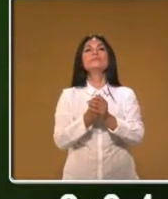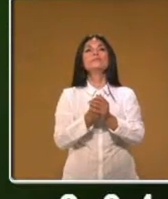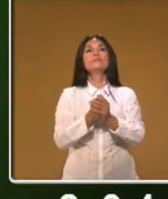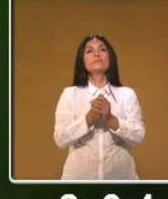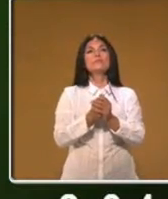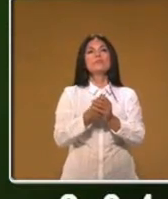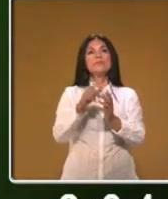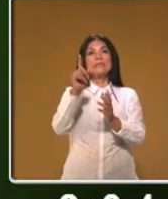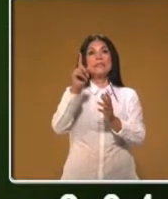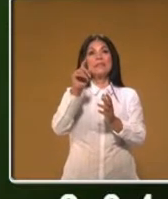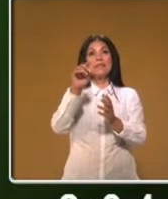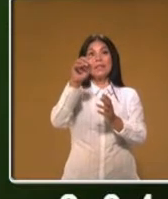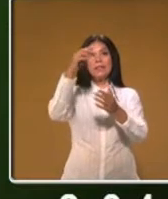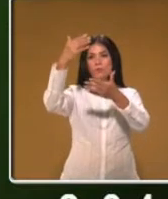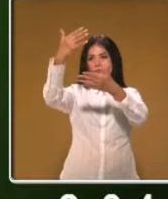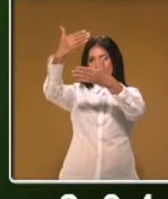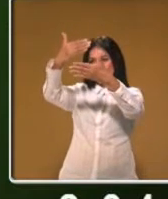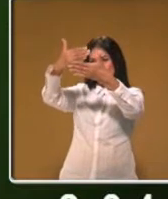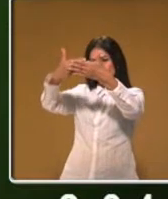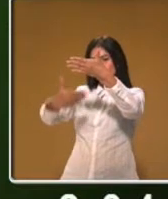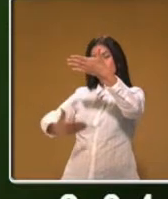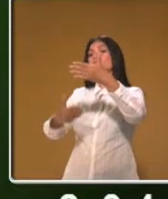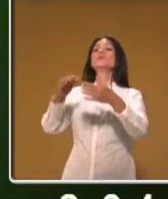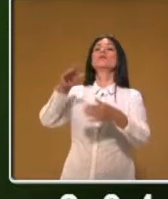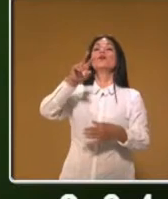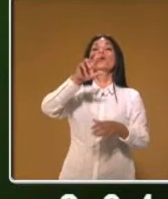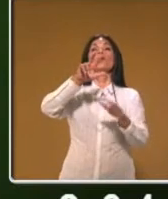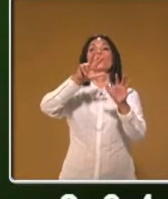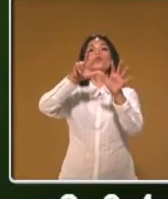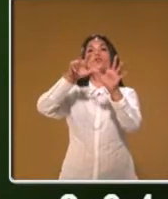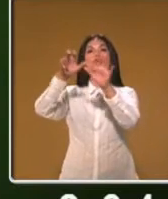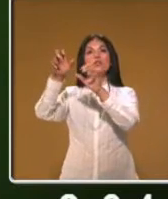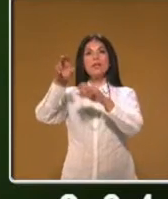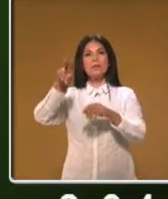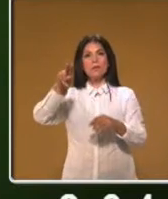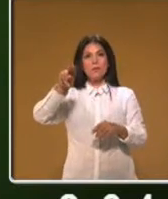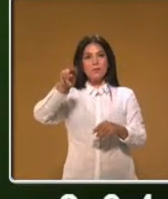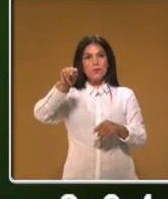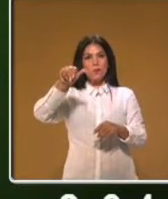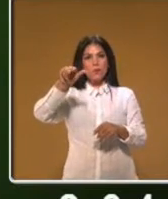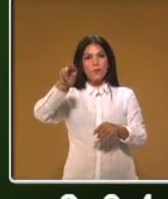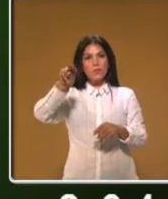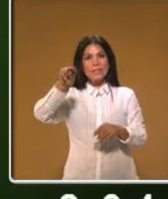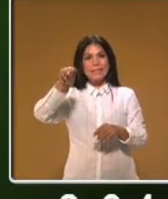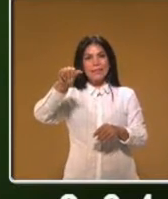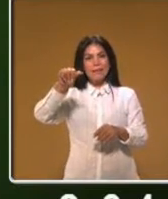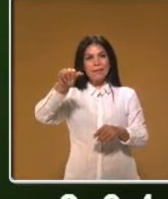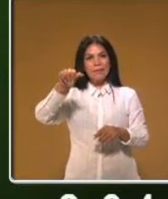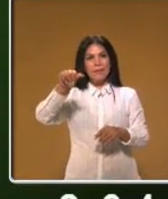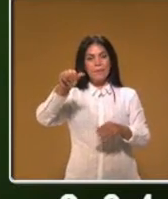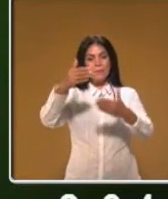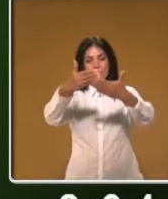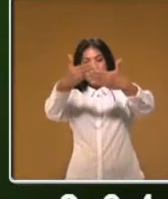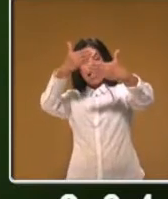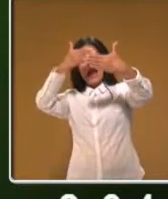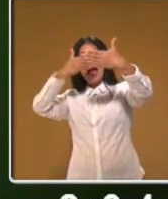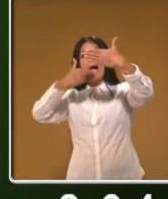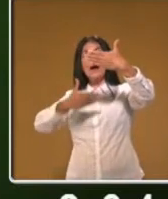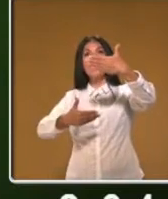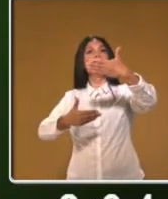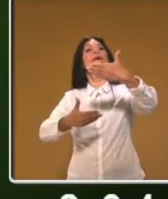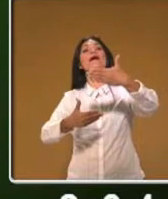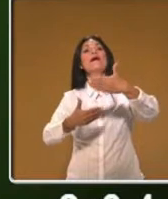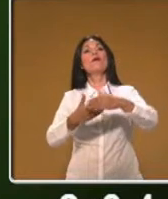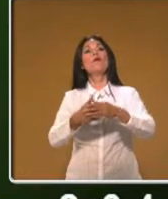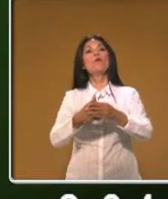por ello que vuelvo a hacer ahora la multiplicación en la parte inferior, pero valorando que los resultados todos van a